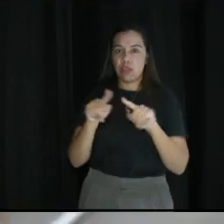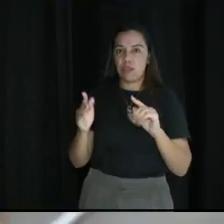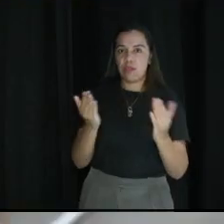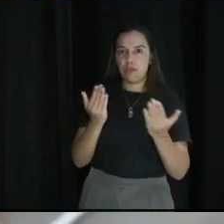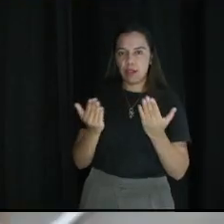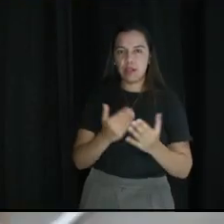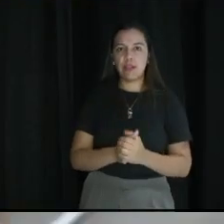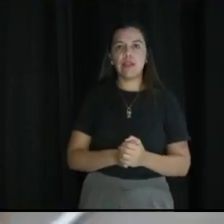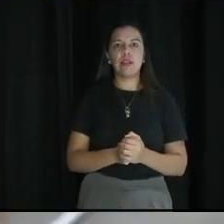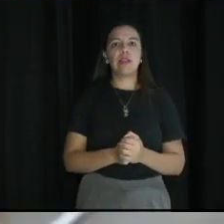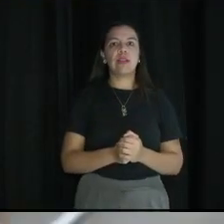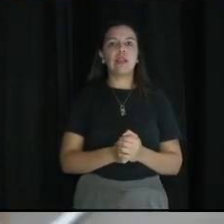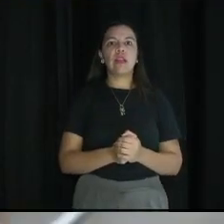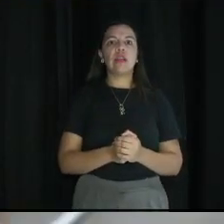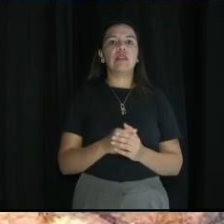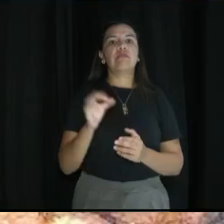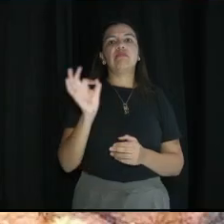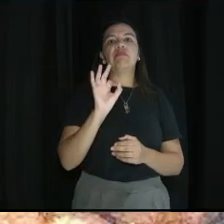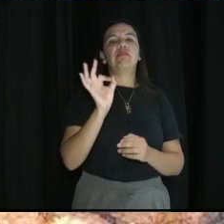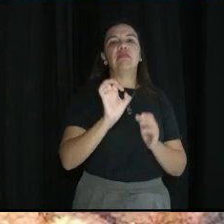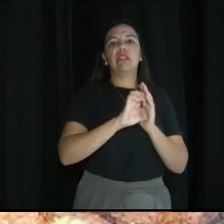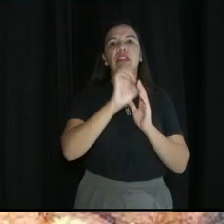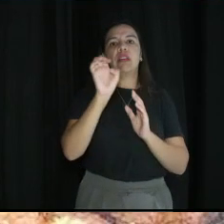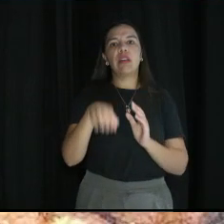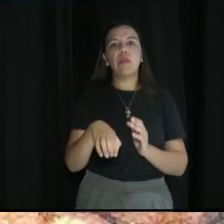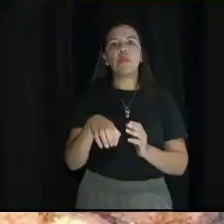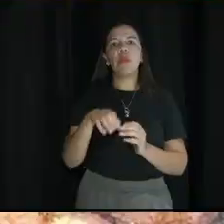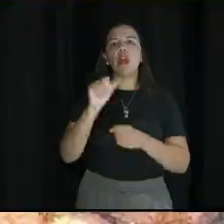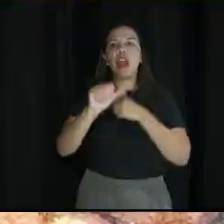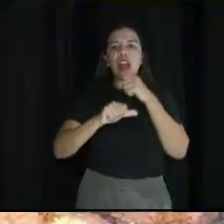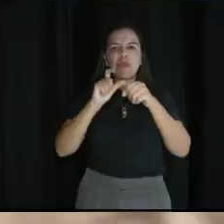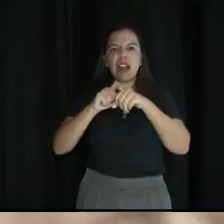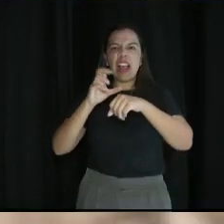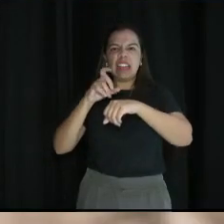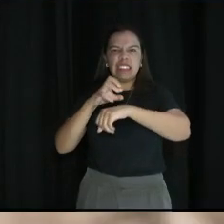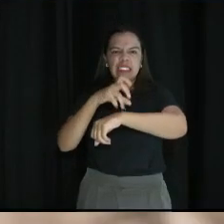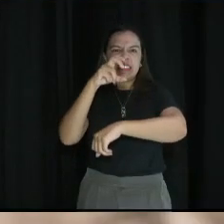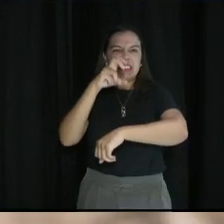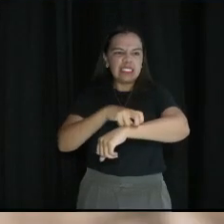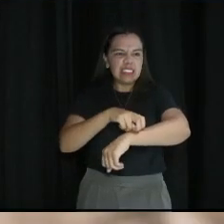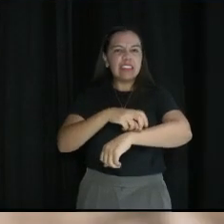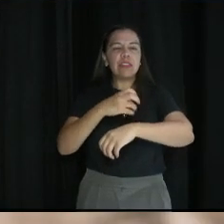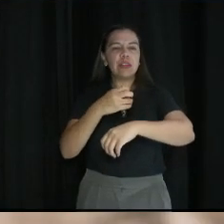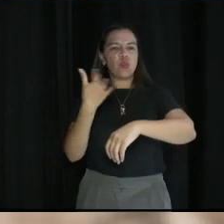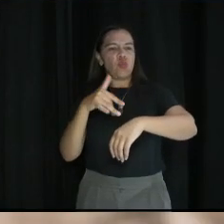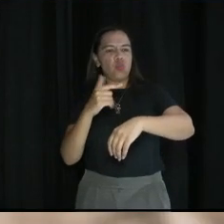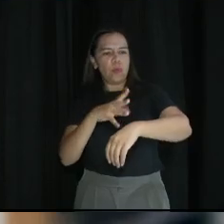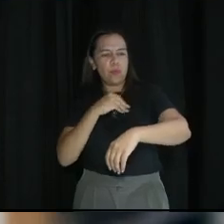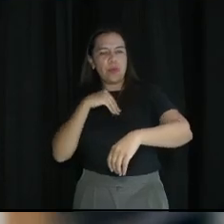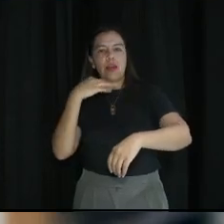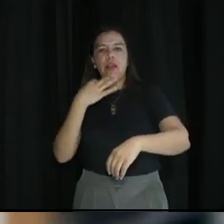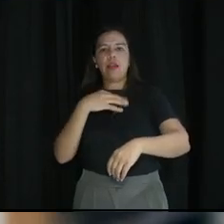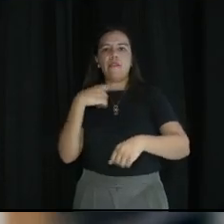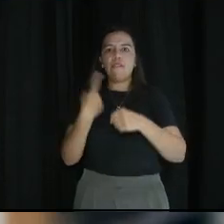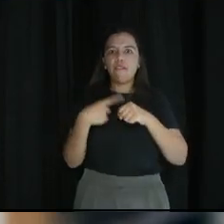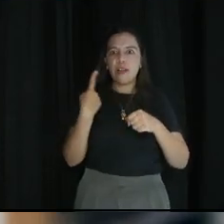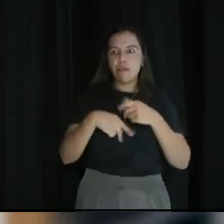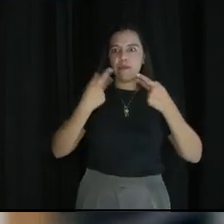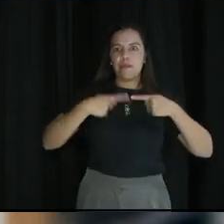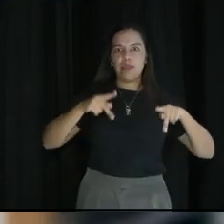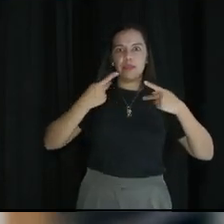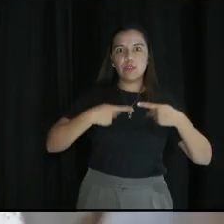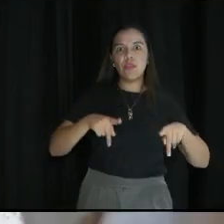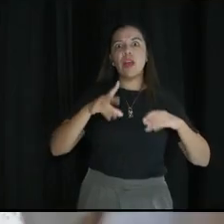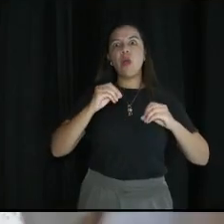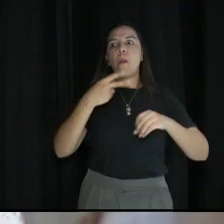hablar muy probablemente de animales ponzoñosos, a lo mejor de algún animal que se pueda considerar un peligro, ya sea para